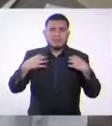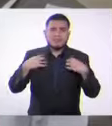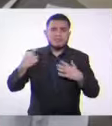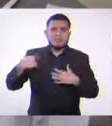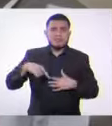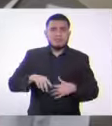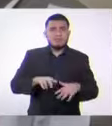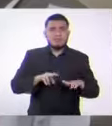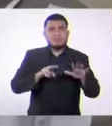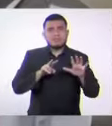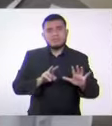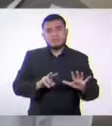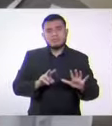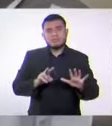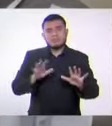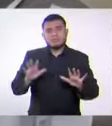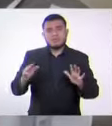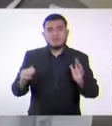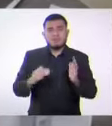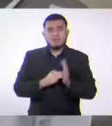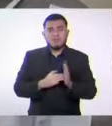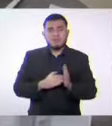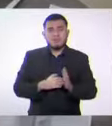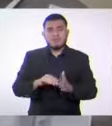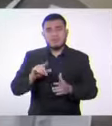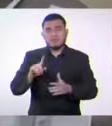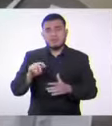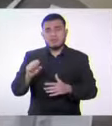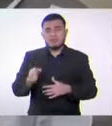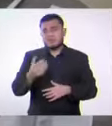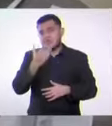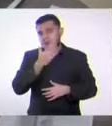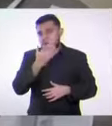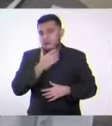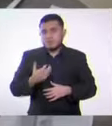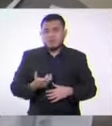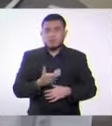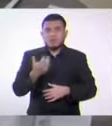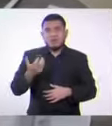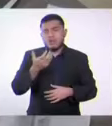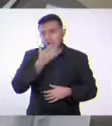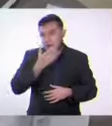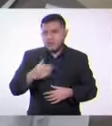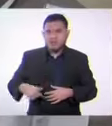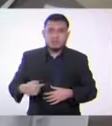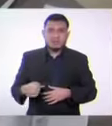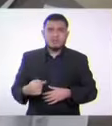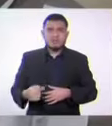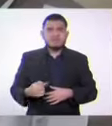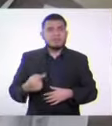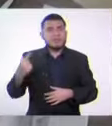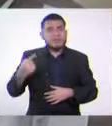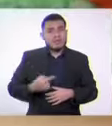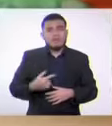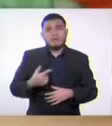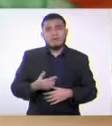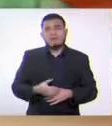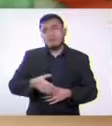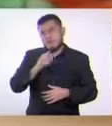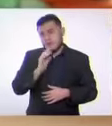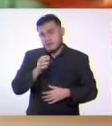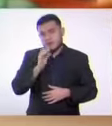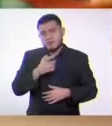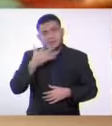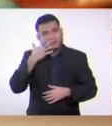agua. Pero no toda el agua que se consume diariamente se debe beber,